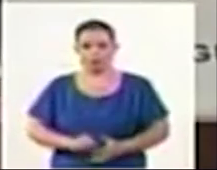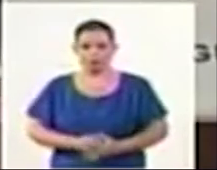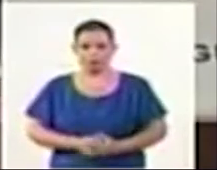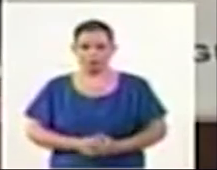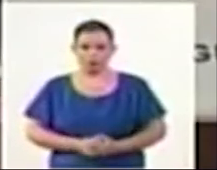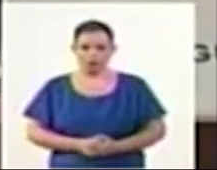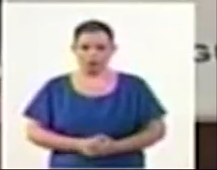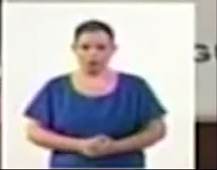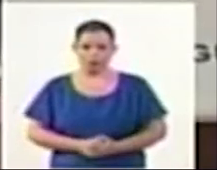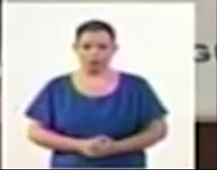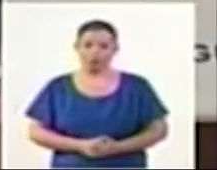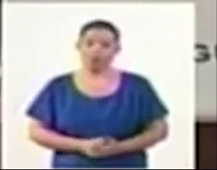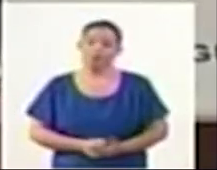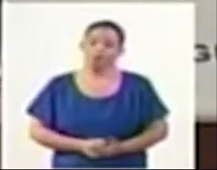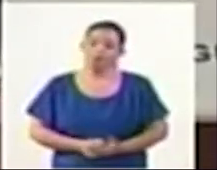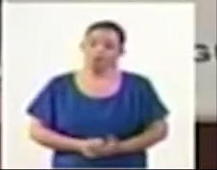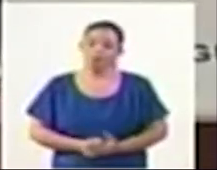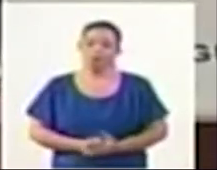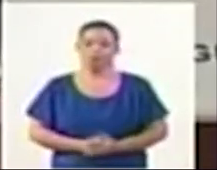Muammar Gaddafi,